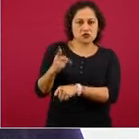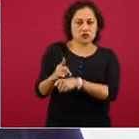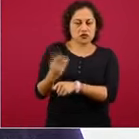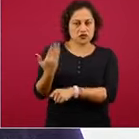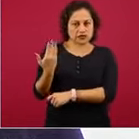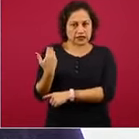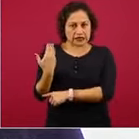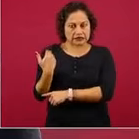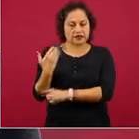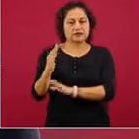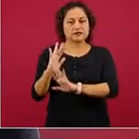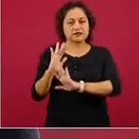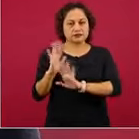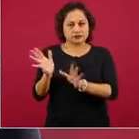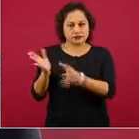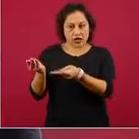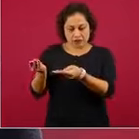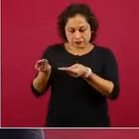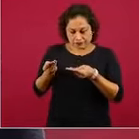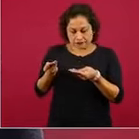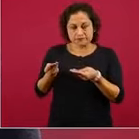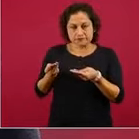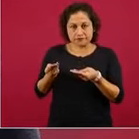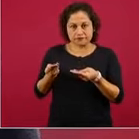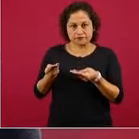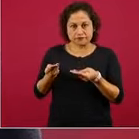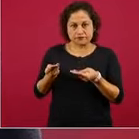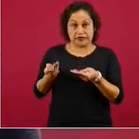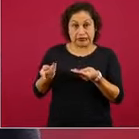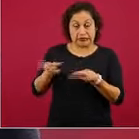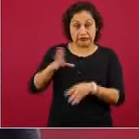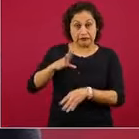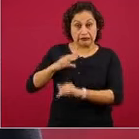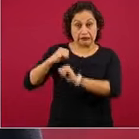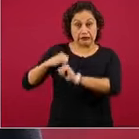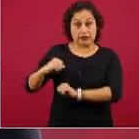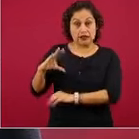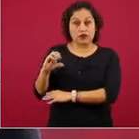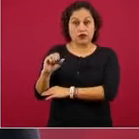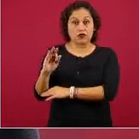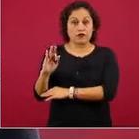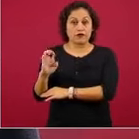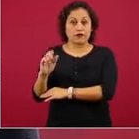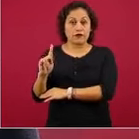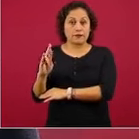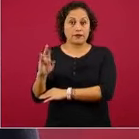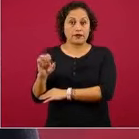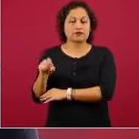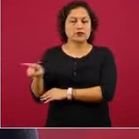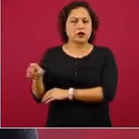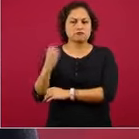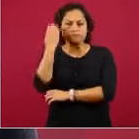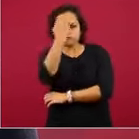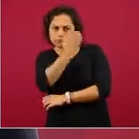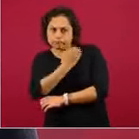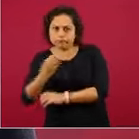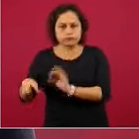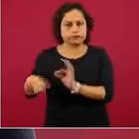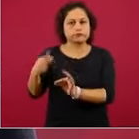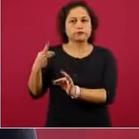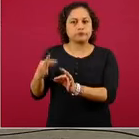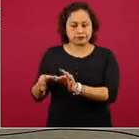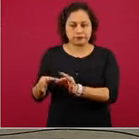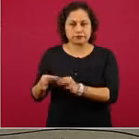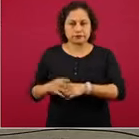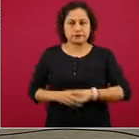aproximadamente, entregó ya a la COFEPRIS en relación a los resultados obtenidos, se continuó trabajando